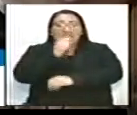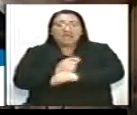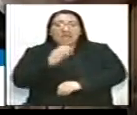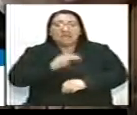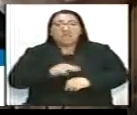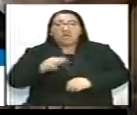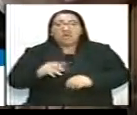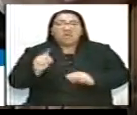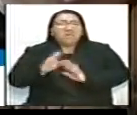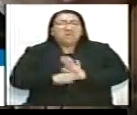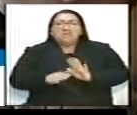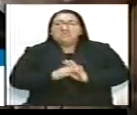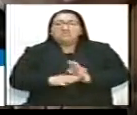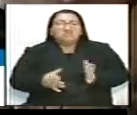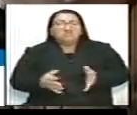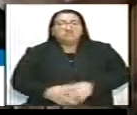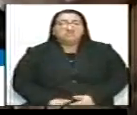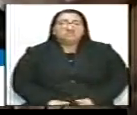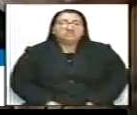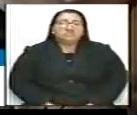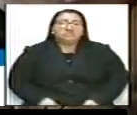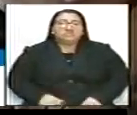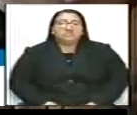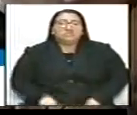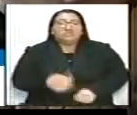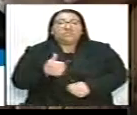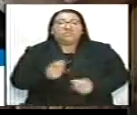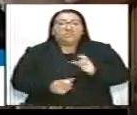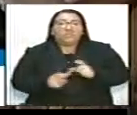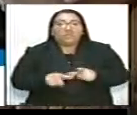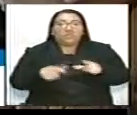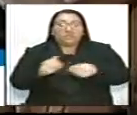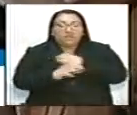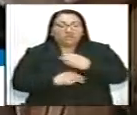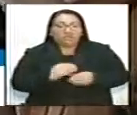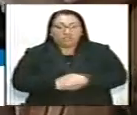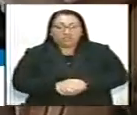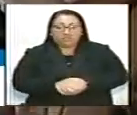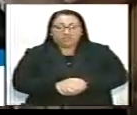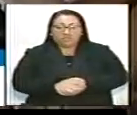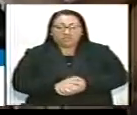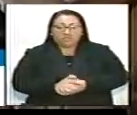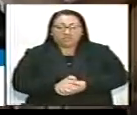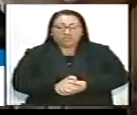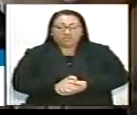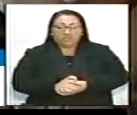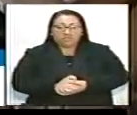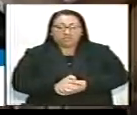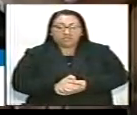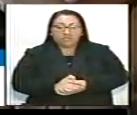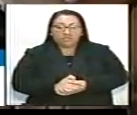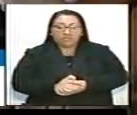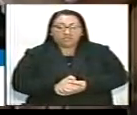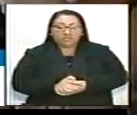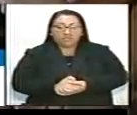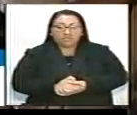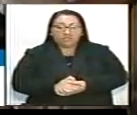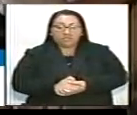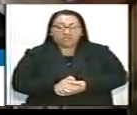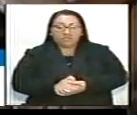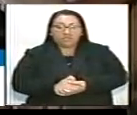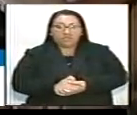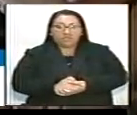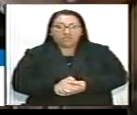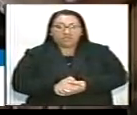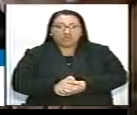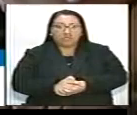Mínimo, si comparamos esto con otros estándares de otras partes del mundo. Entonces, yo creo que aquí, al margen